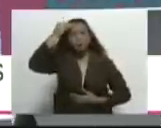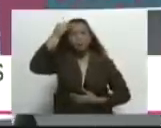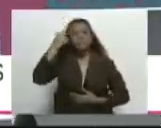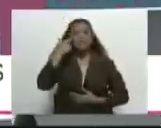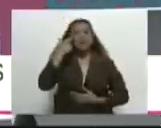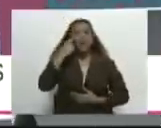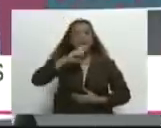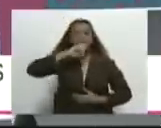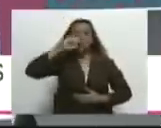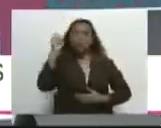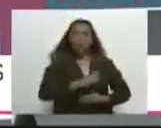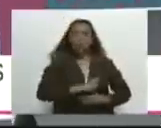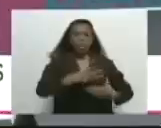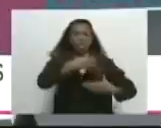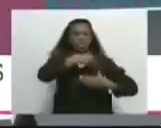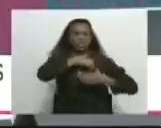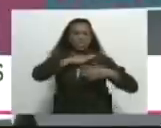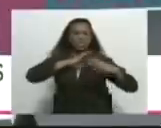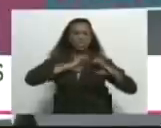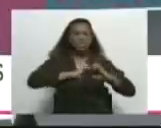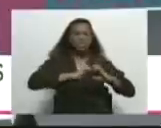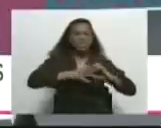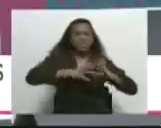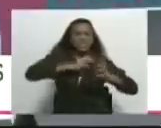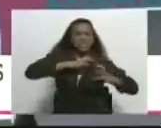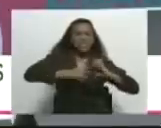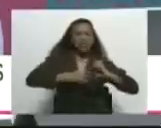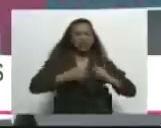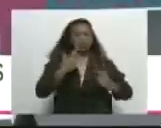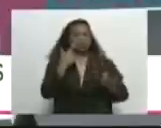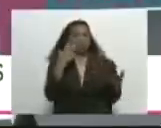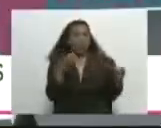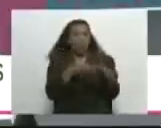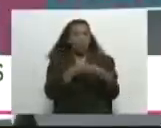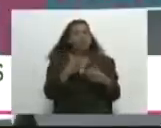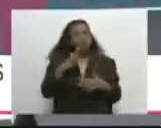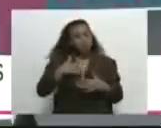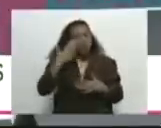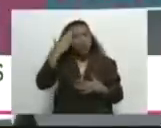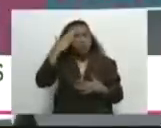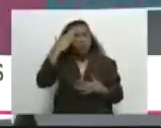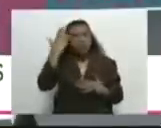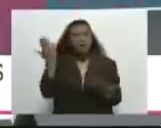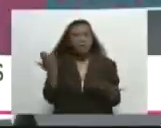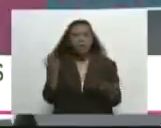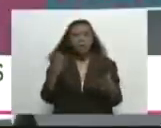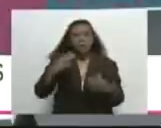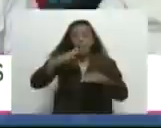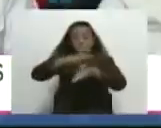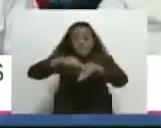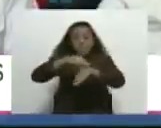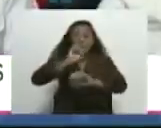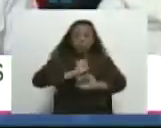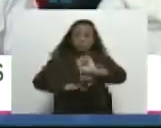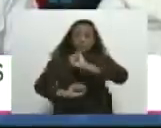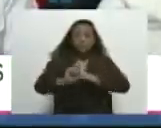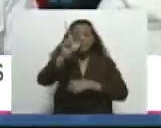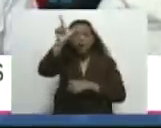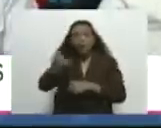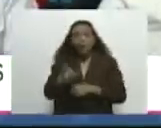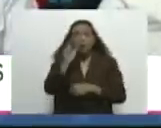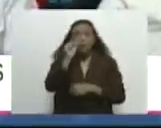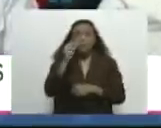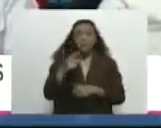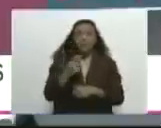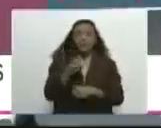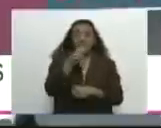El odio acumulado por la canalla fascista. Yo quisiera, bueno, que nuestro ministro de Defensa, bueno, pueda